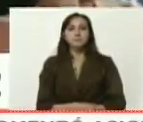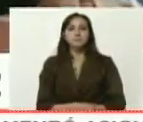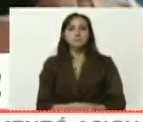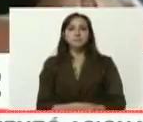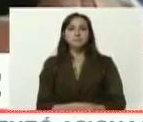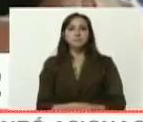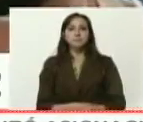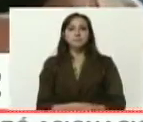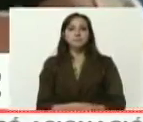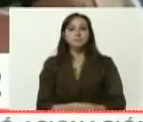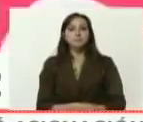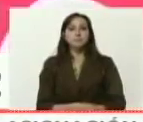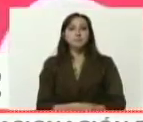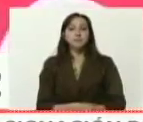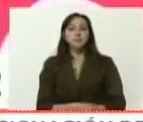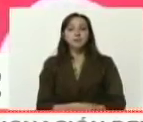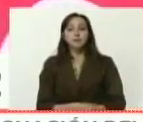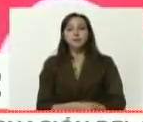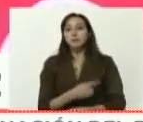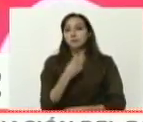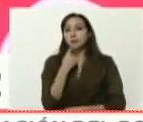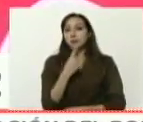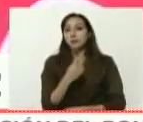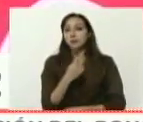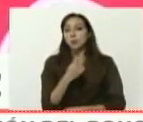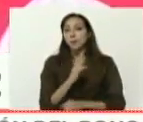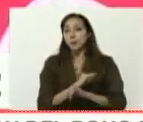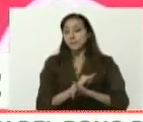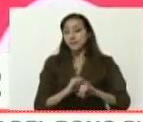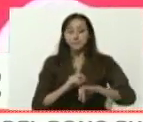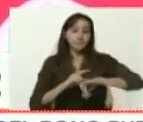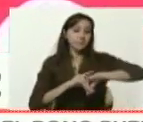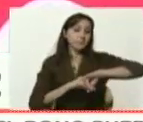Para finalizar, porque